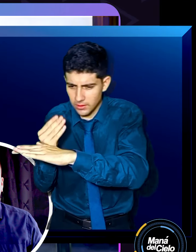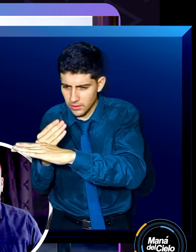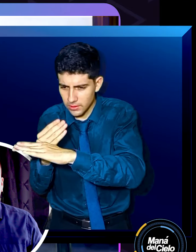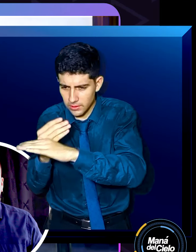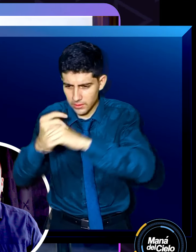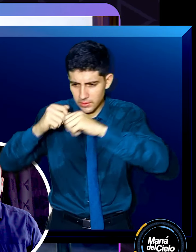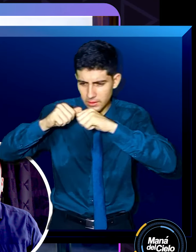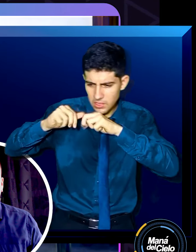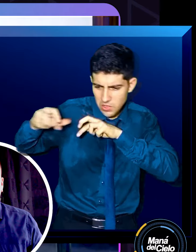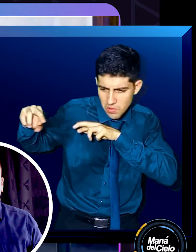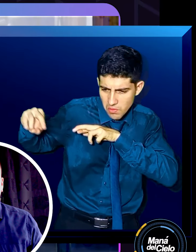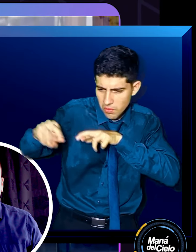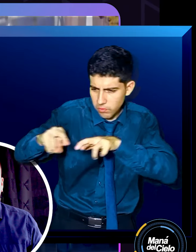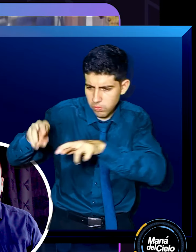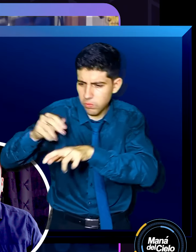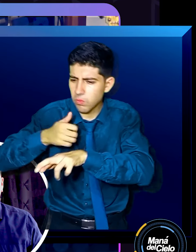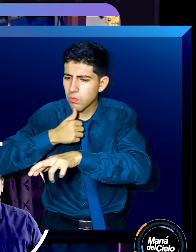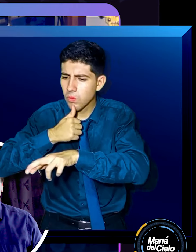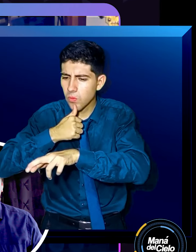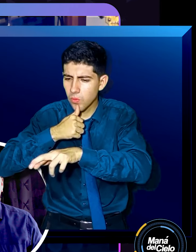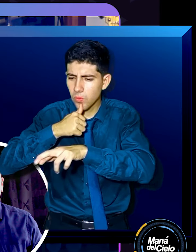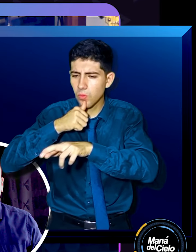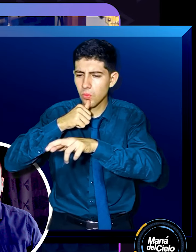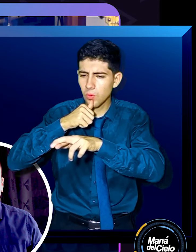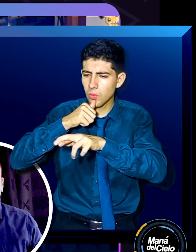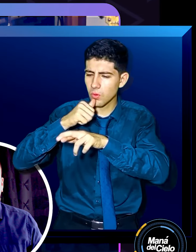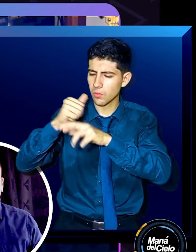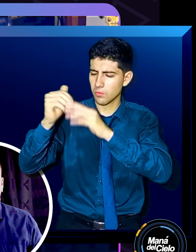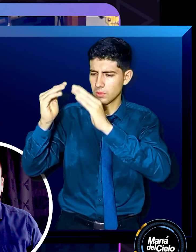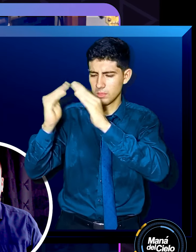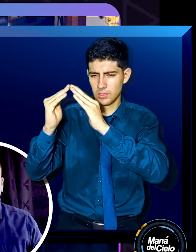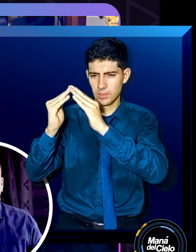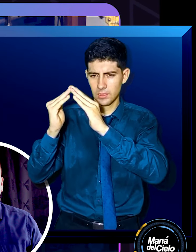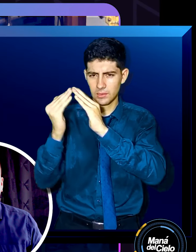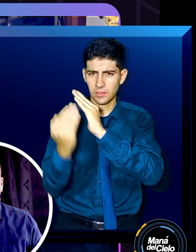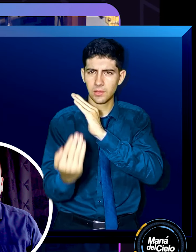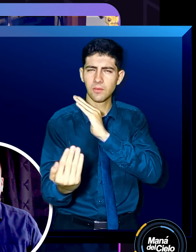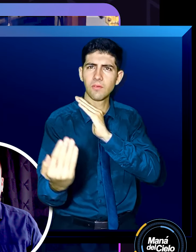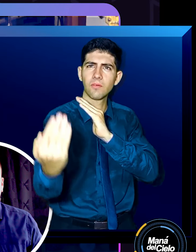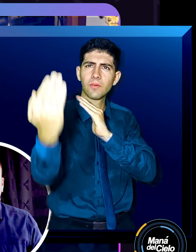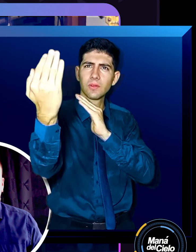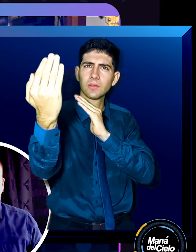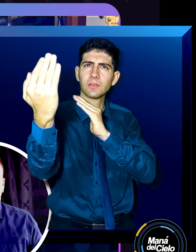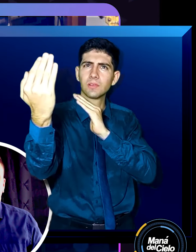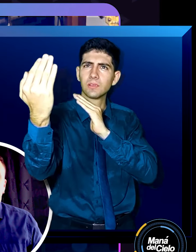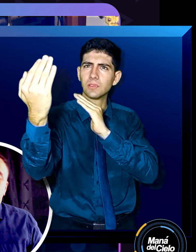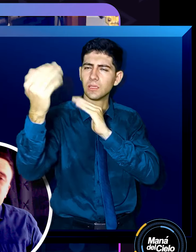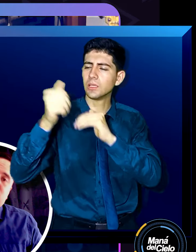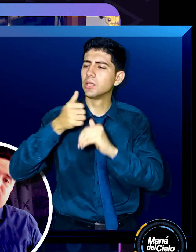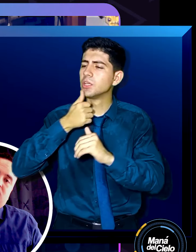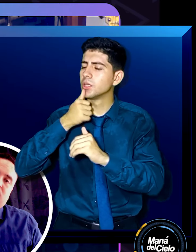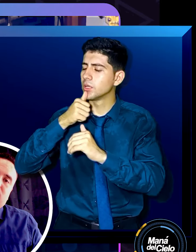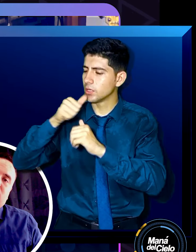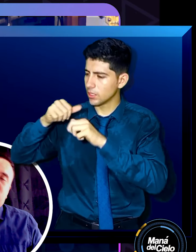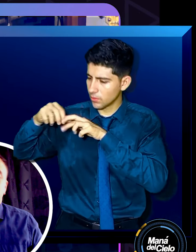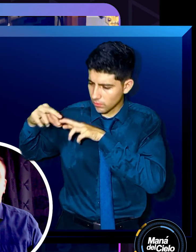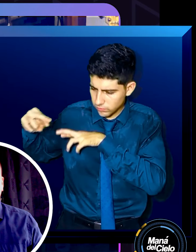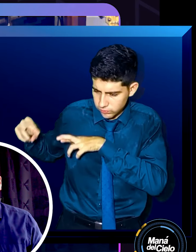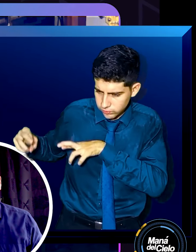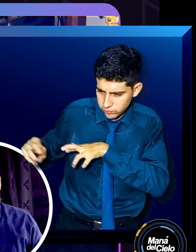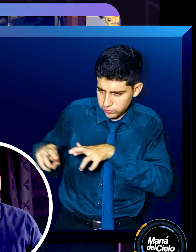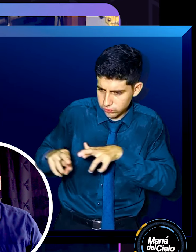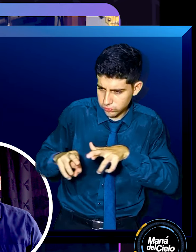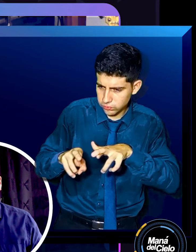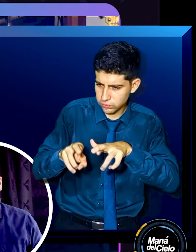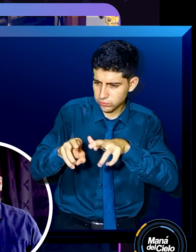de la casa hacia el oriente, porque la fachada de la casa estaba al oriente y las aguas descendían de abajo hacia el